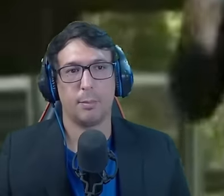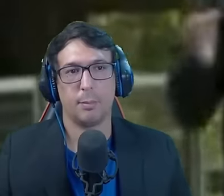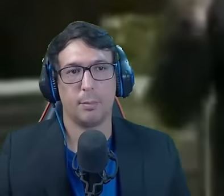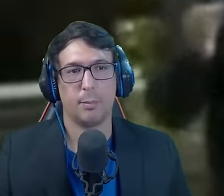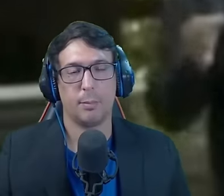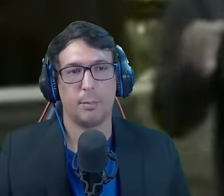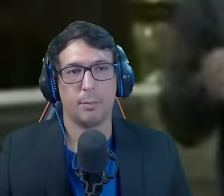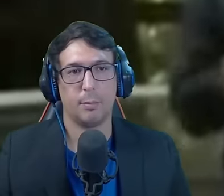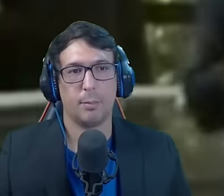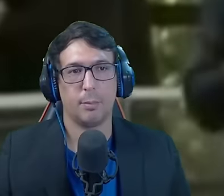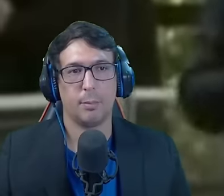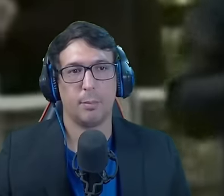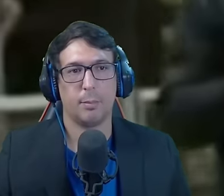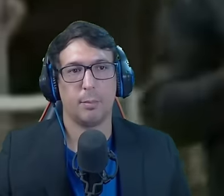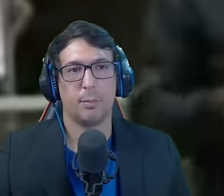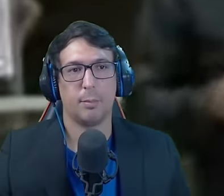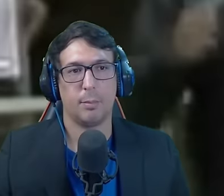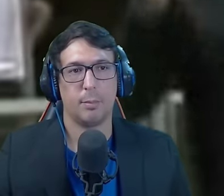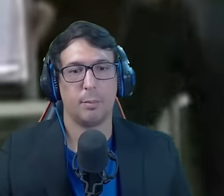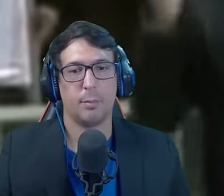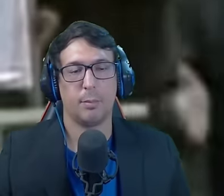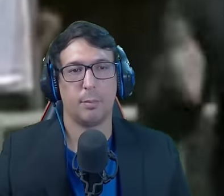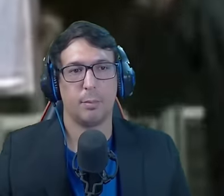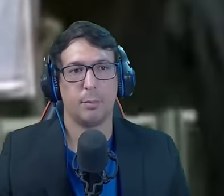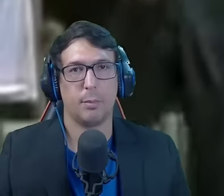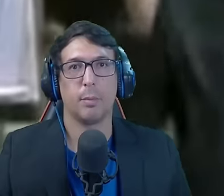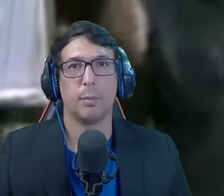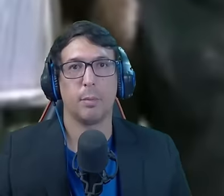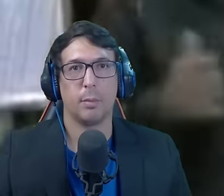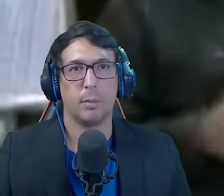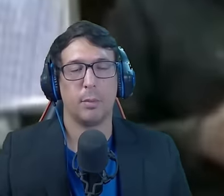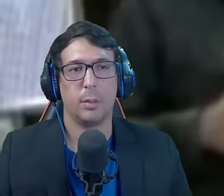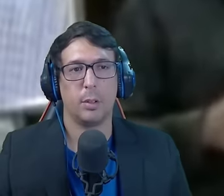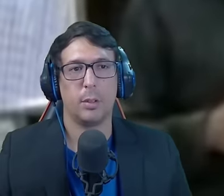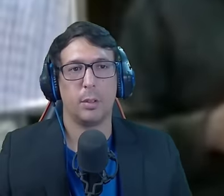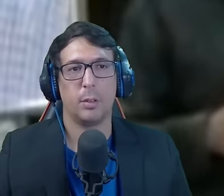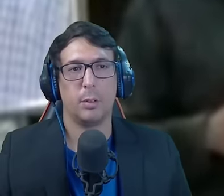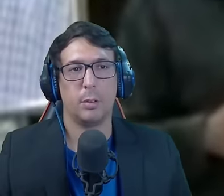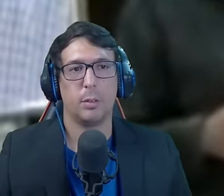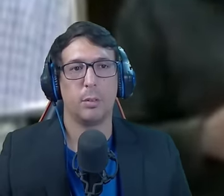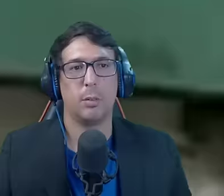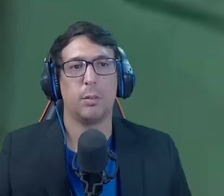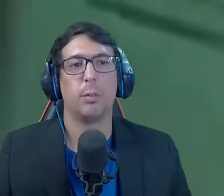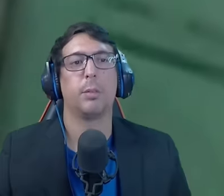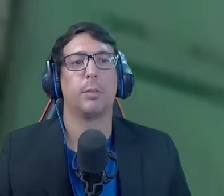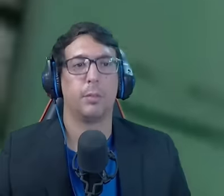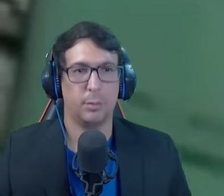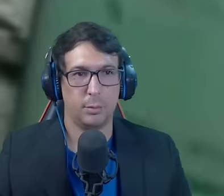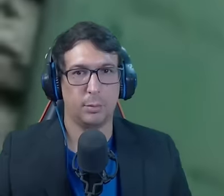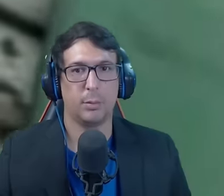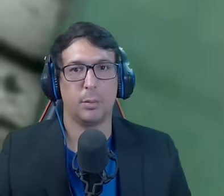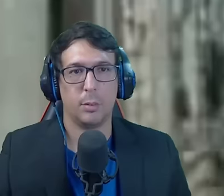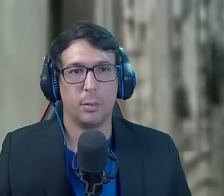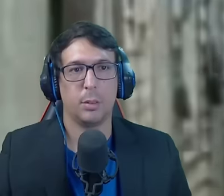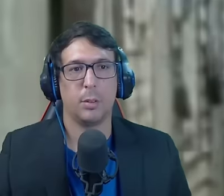el campo chileno comienza a enfrentar su más importante transformación con estos inmigrantes europeos. Nos encontraremos